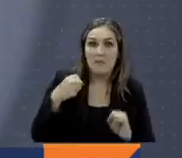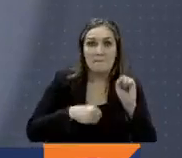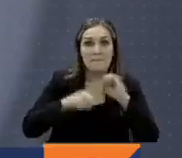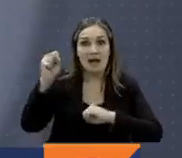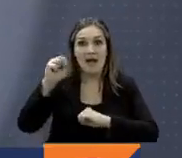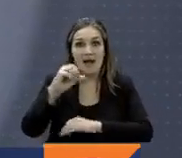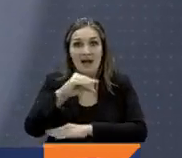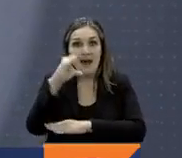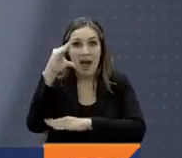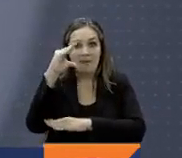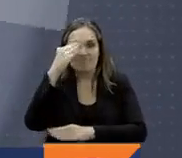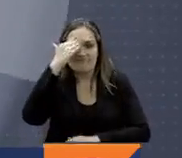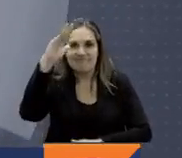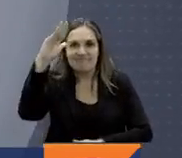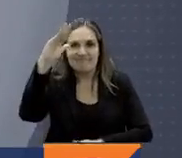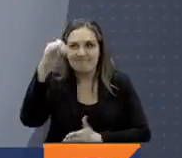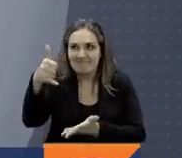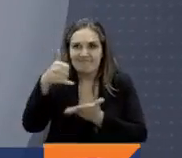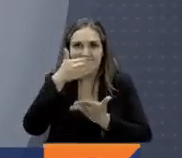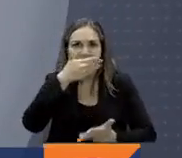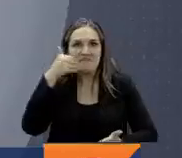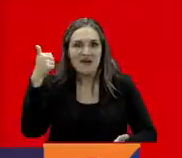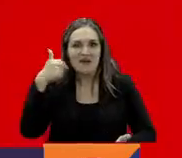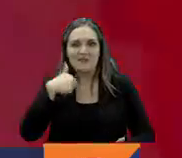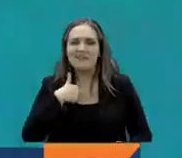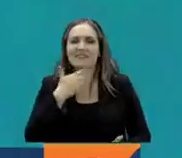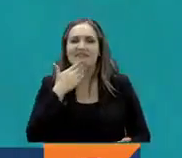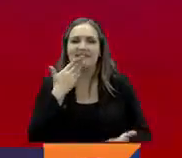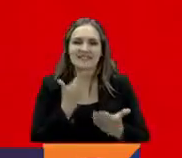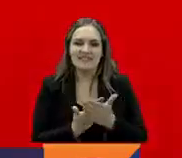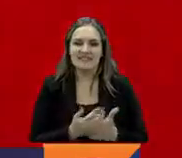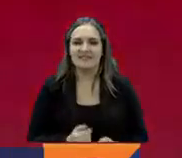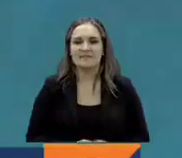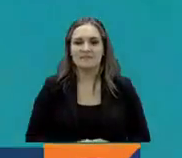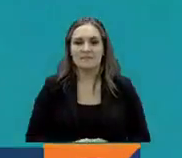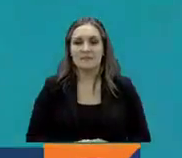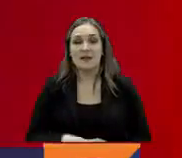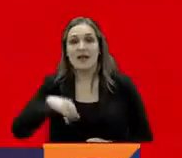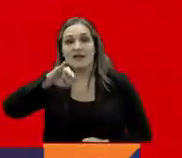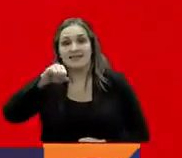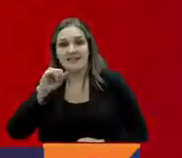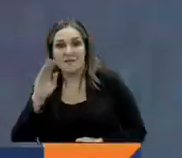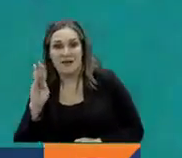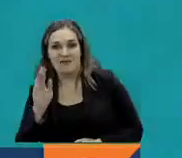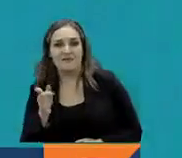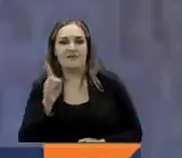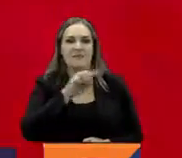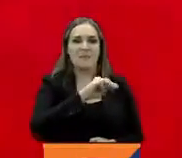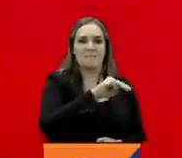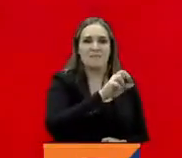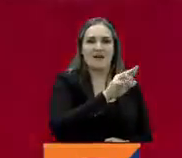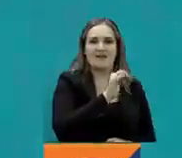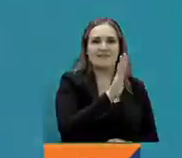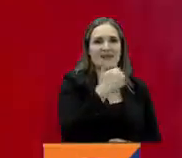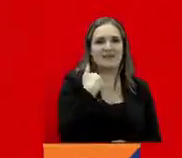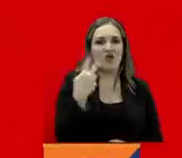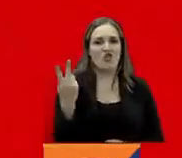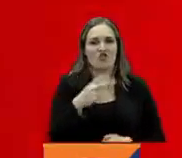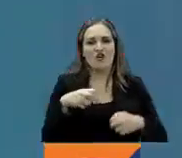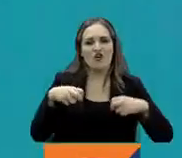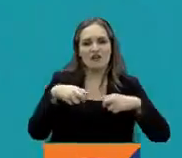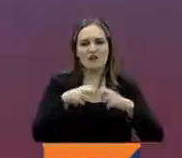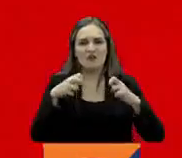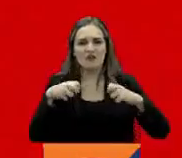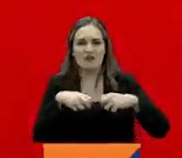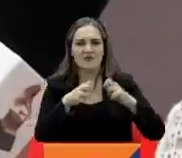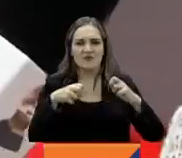con álbum de Origen y estoy tan agradecido. J Balvin y María Becerra se robaron el show al ritmo del reggaetón con la